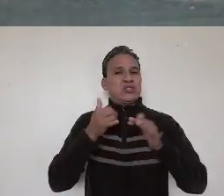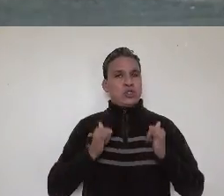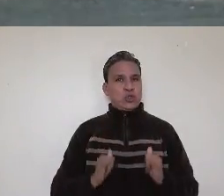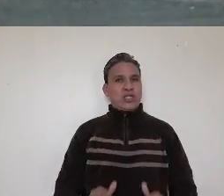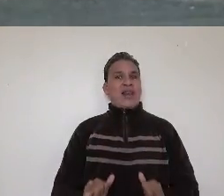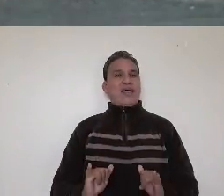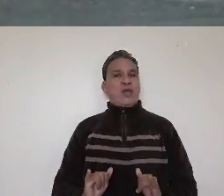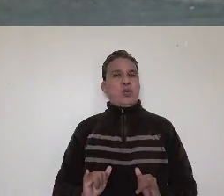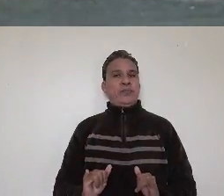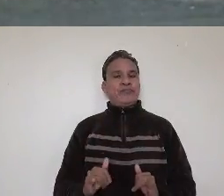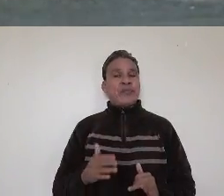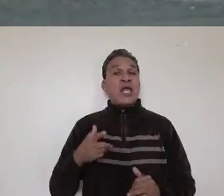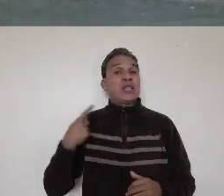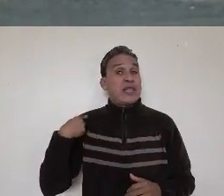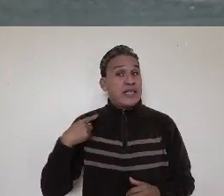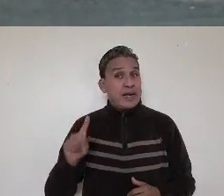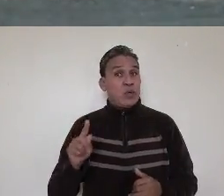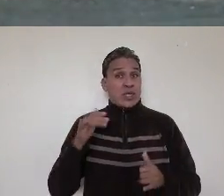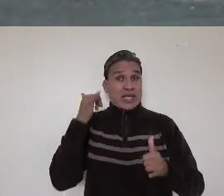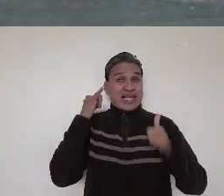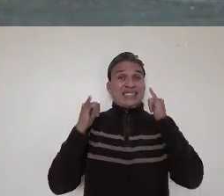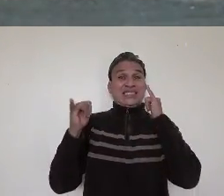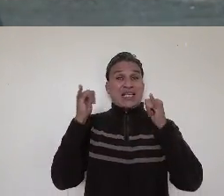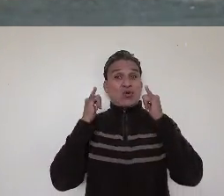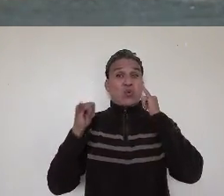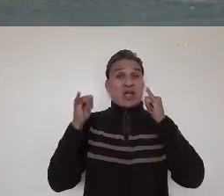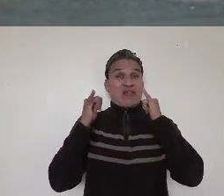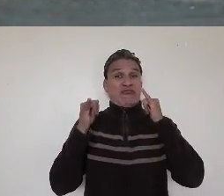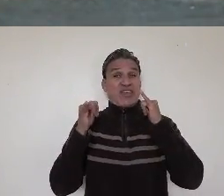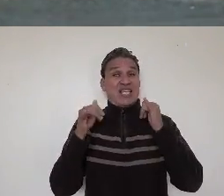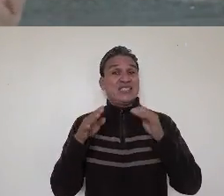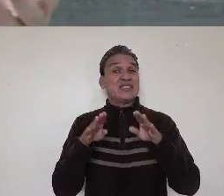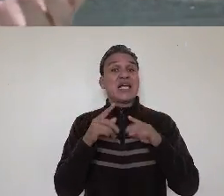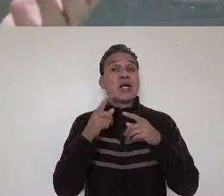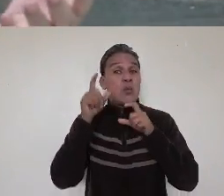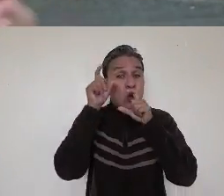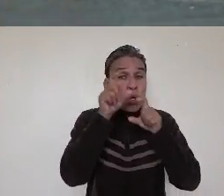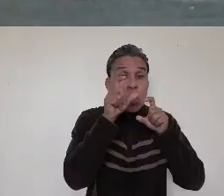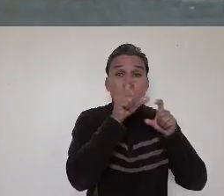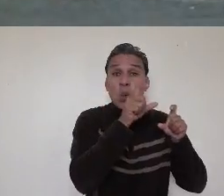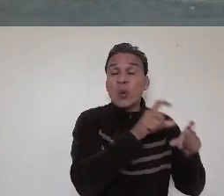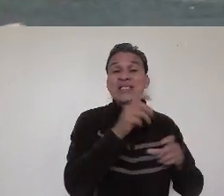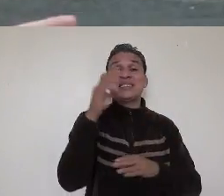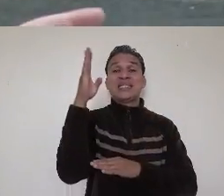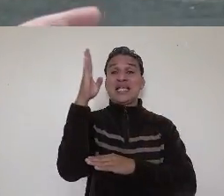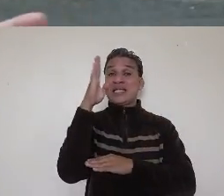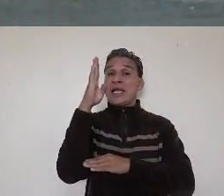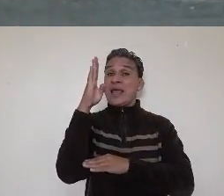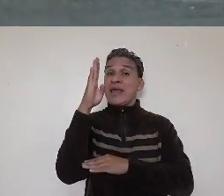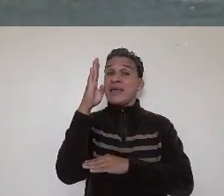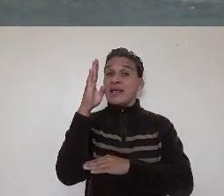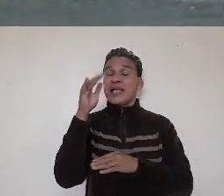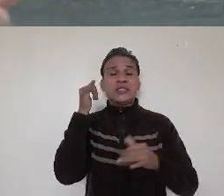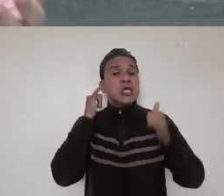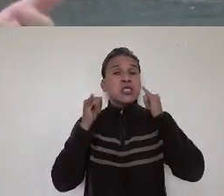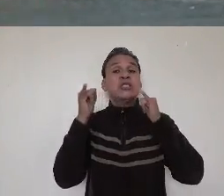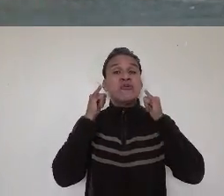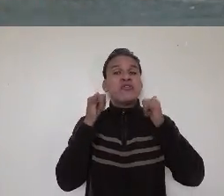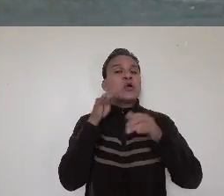fiesta, eso sí, como nos enseña la doctrina de la Iglesia, con la debida prudencia y con el